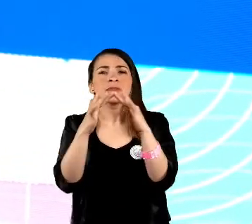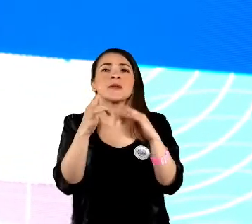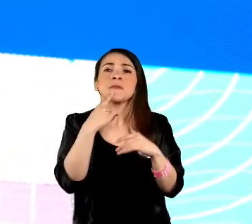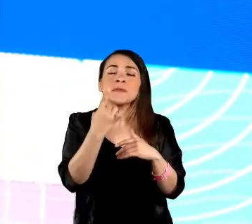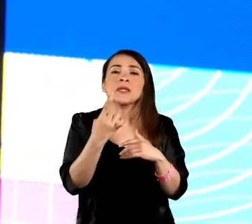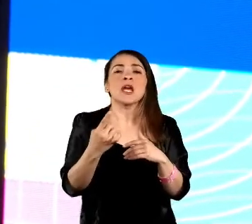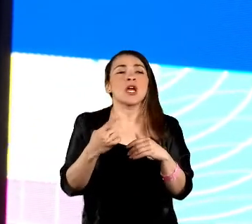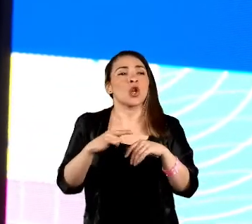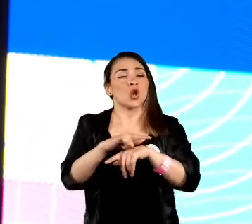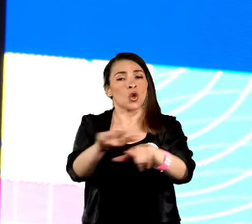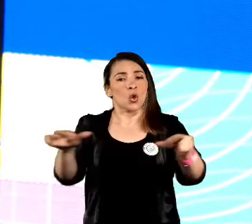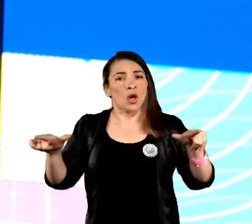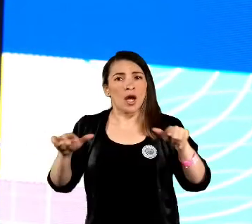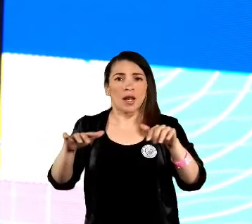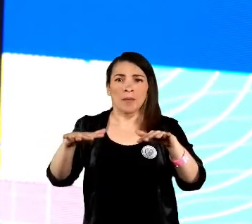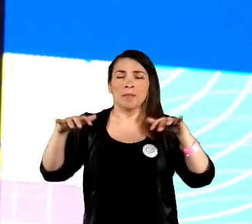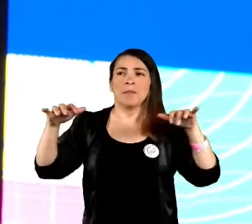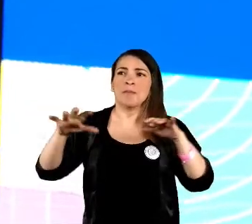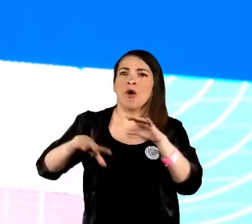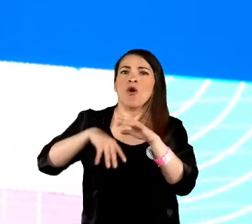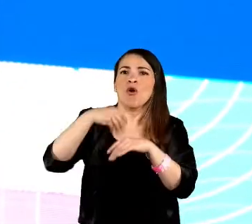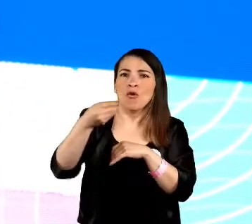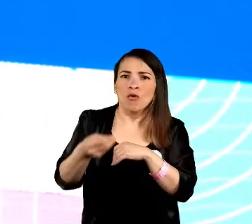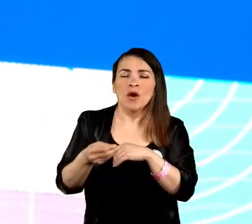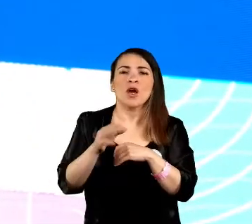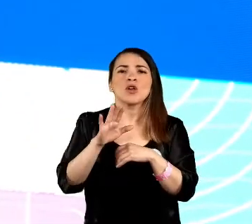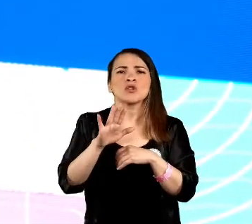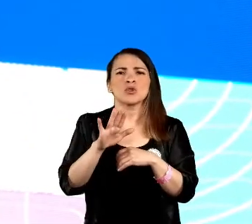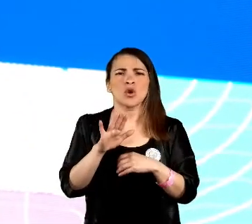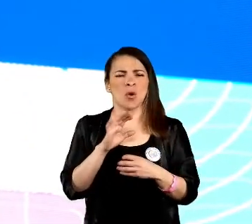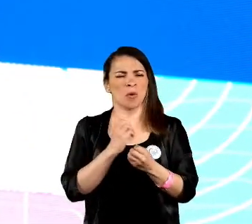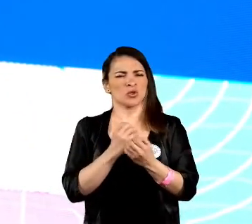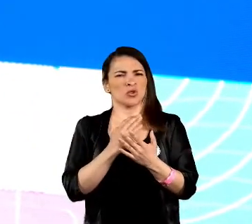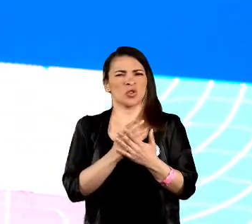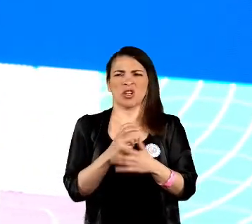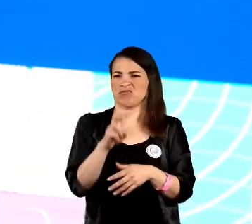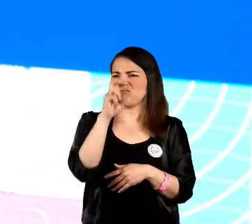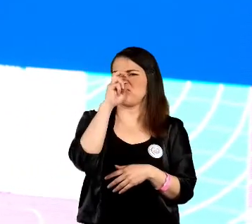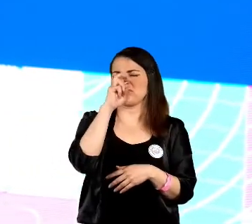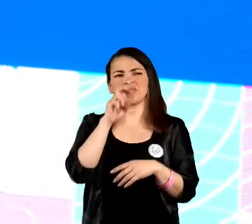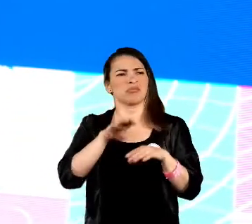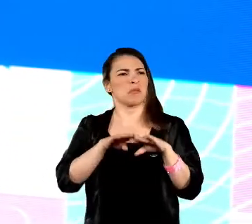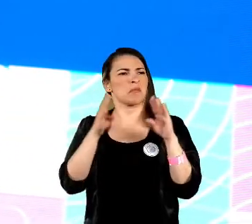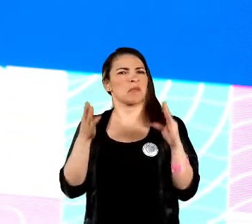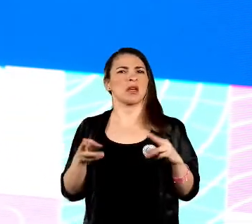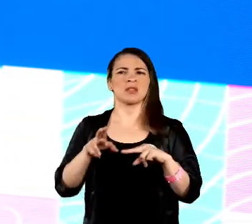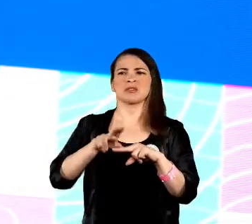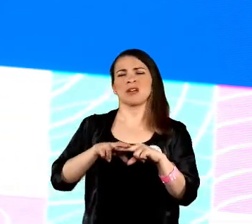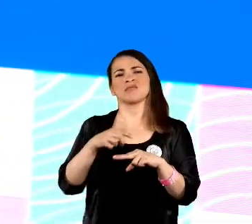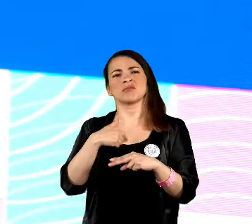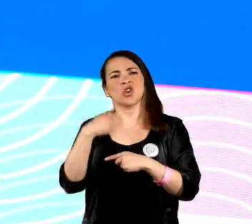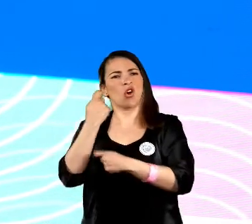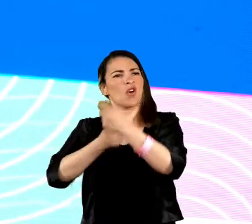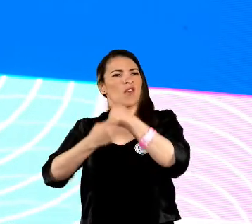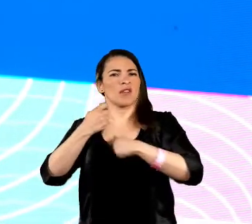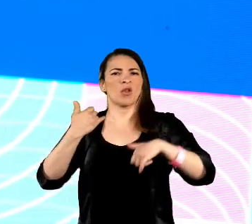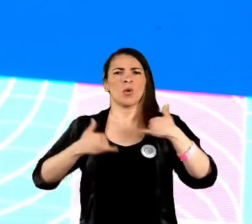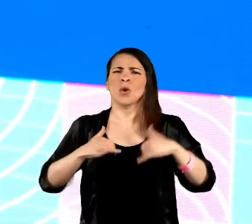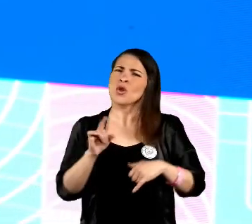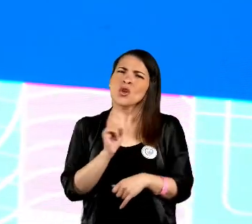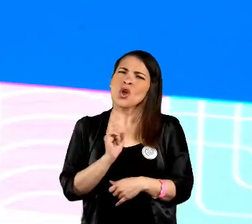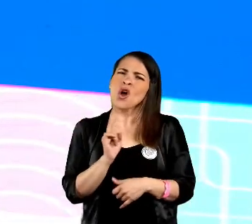más relajantes los que son por fuera de la cuestión estructural dura de sentarme una mesa a querer mandarte mis servicios o venderte mi juego